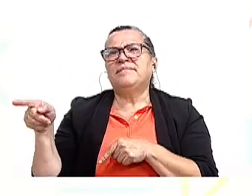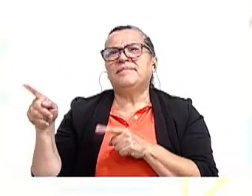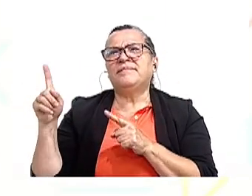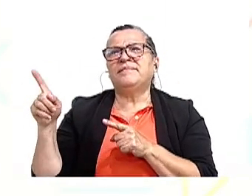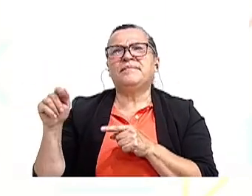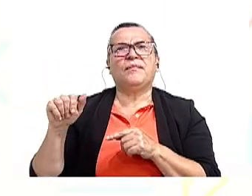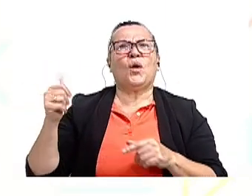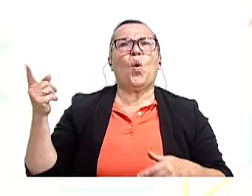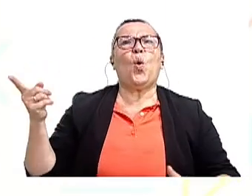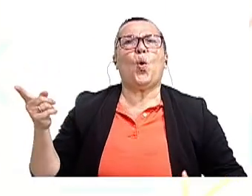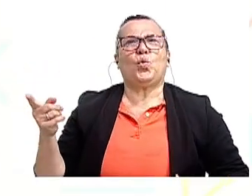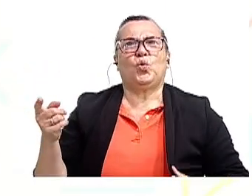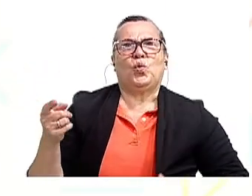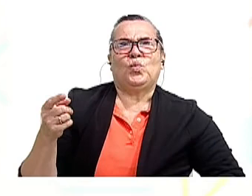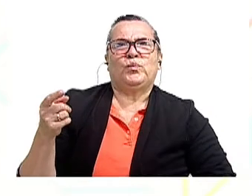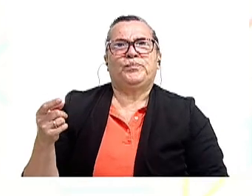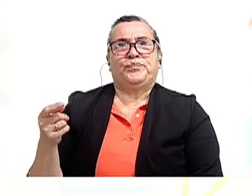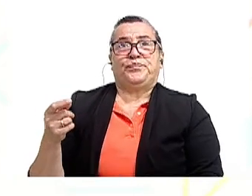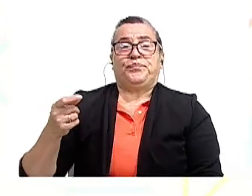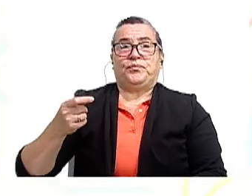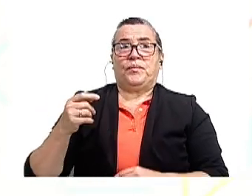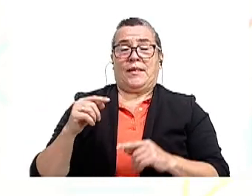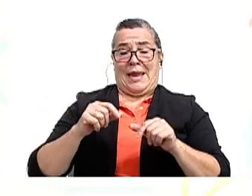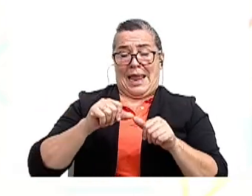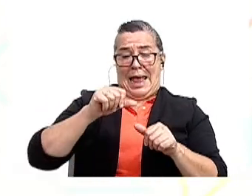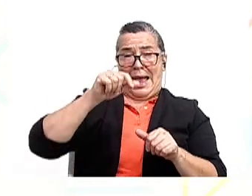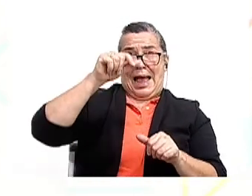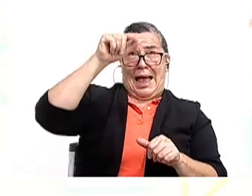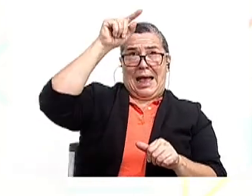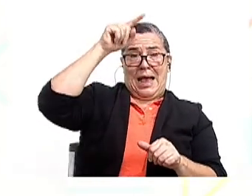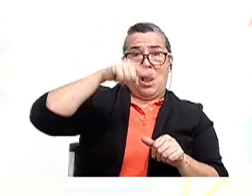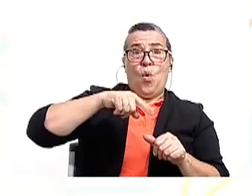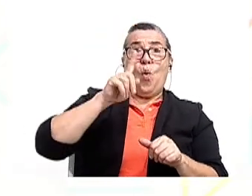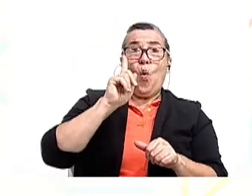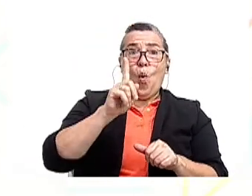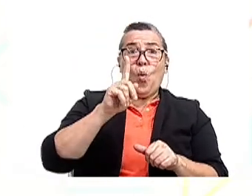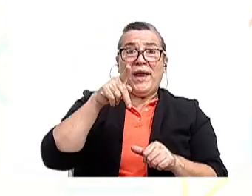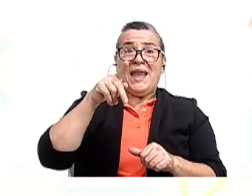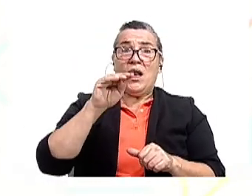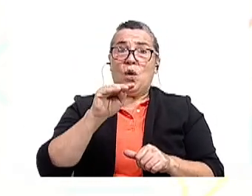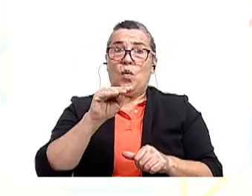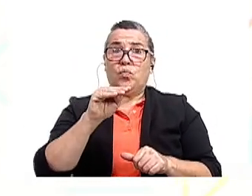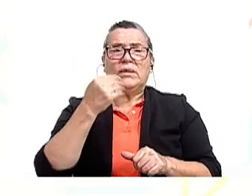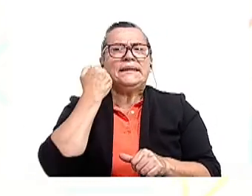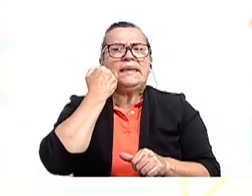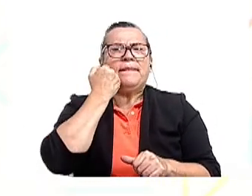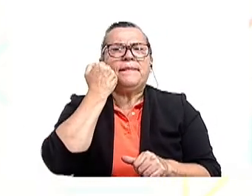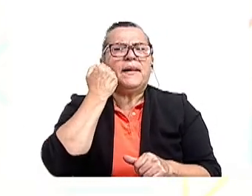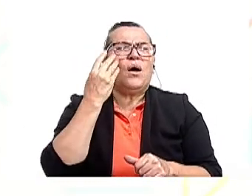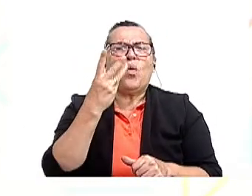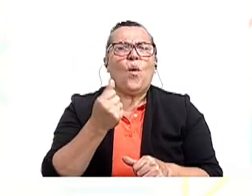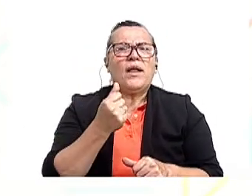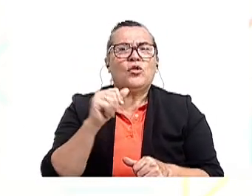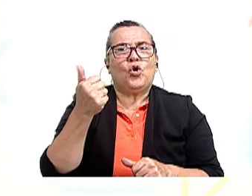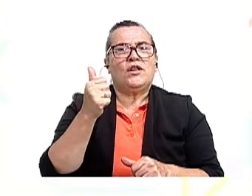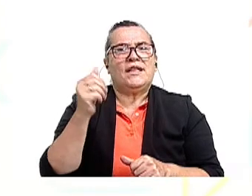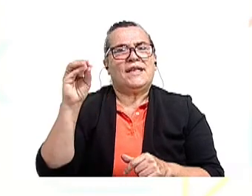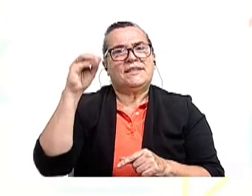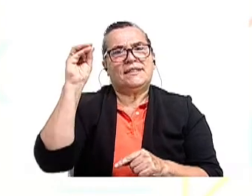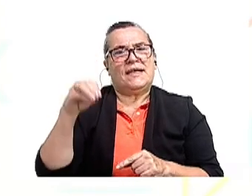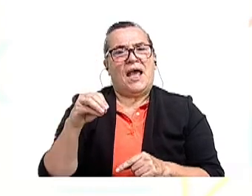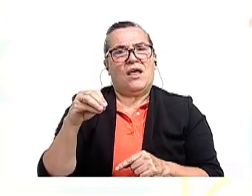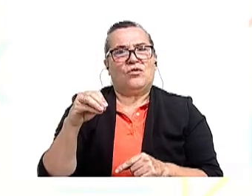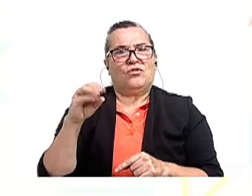Nosotros sabemos que a una altitud de 1 kilómetro, la temperatura es de 10 grados Celsius. Por lo tanto,